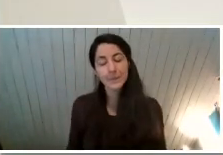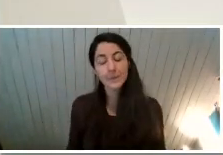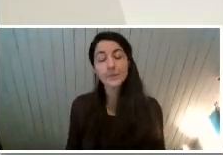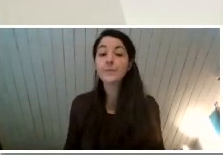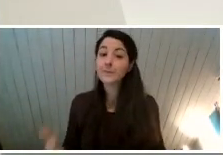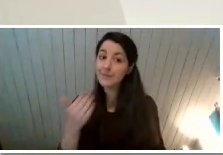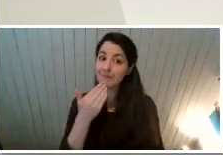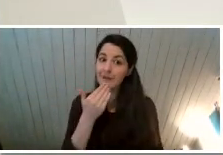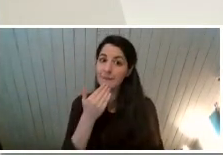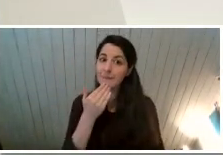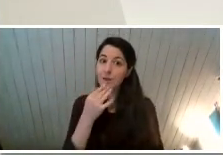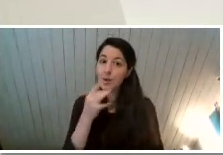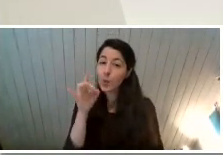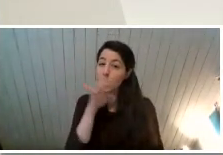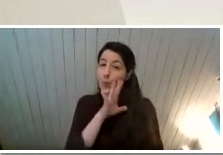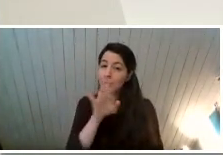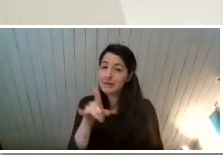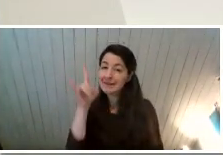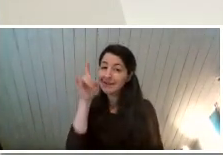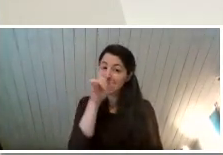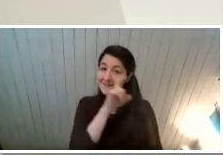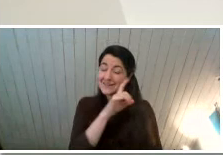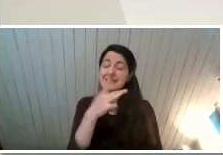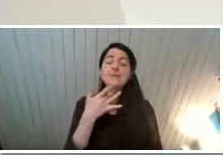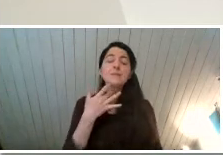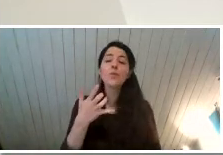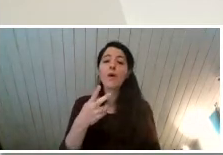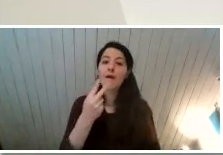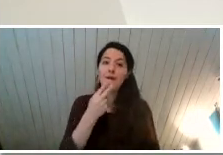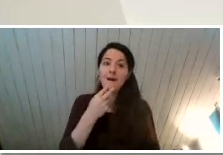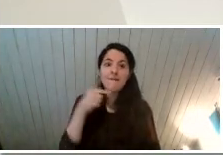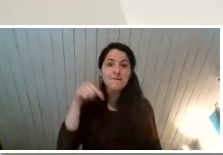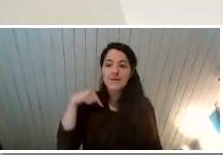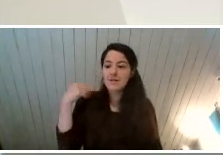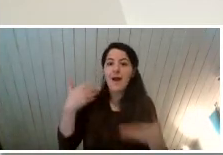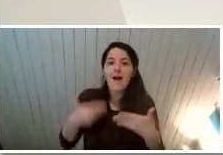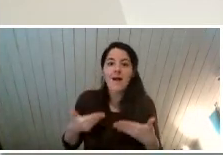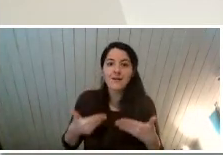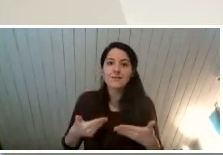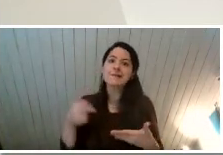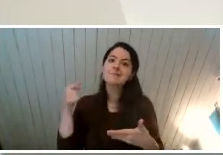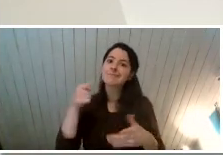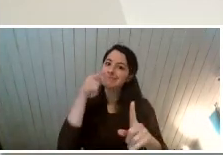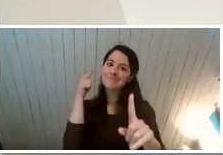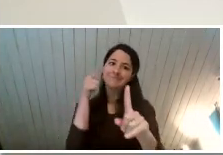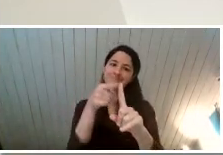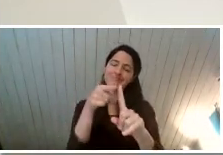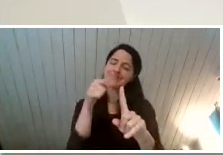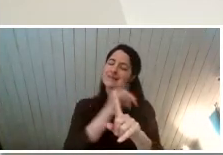dificilísima porque el estilo de vida que llevamos actualmente nos lleva a esto, al estrés.